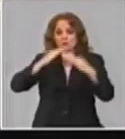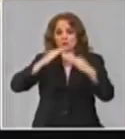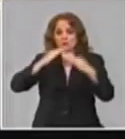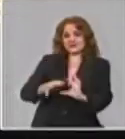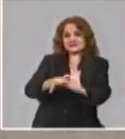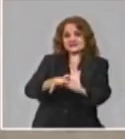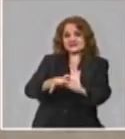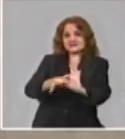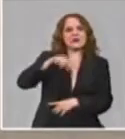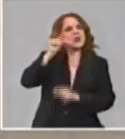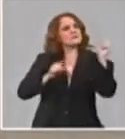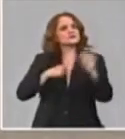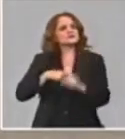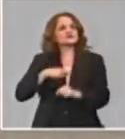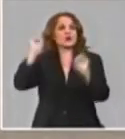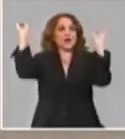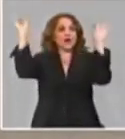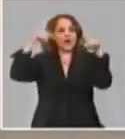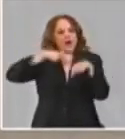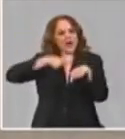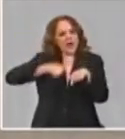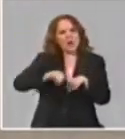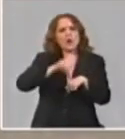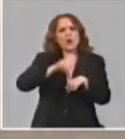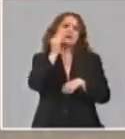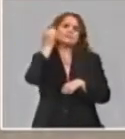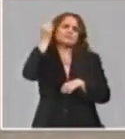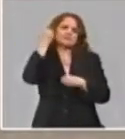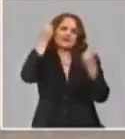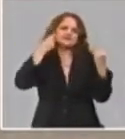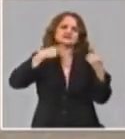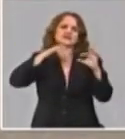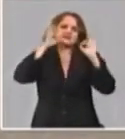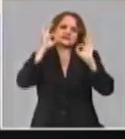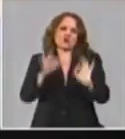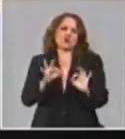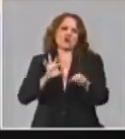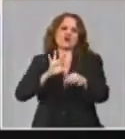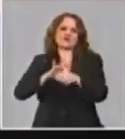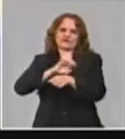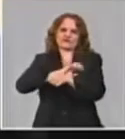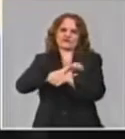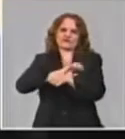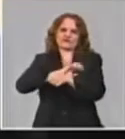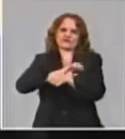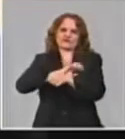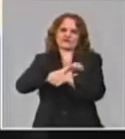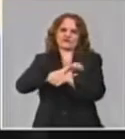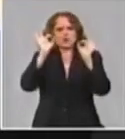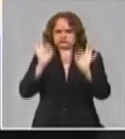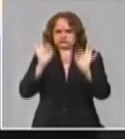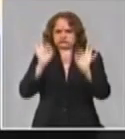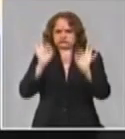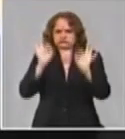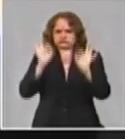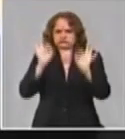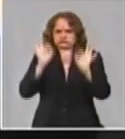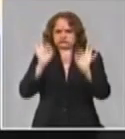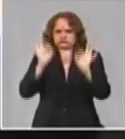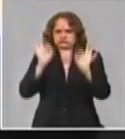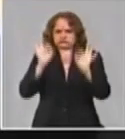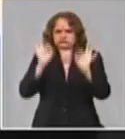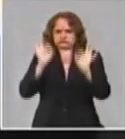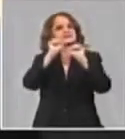este momento la sirena de la ambulancia al traslado de una víctima del coronavirus. Pero no es exactamente así, porque el sistema